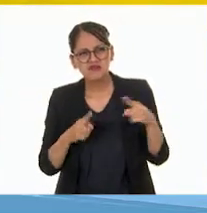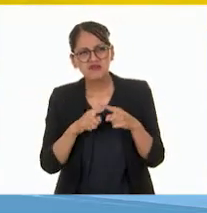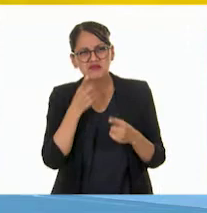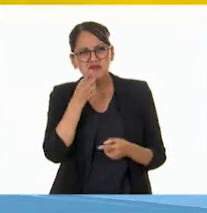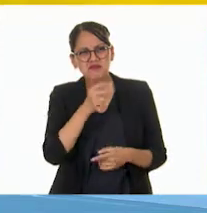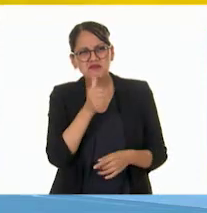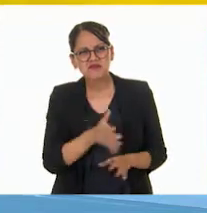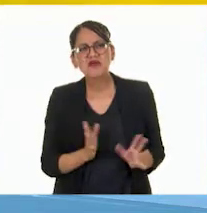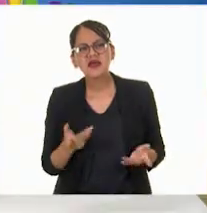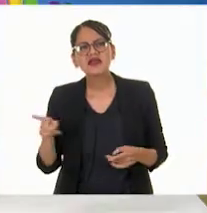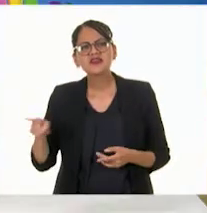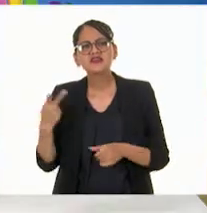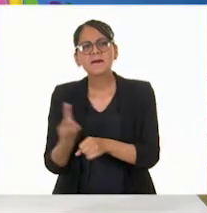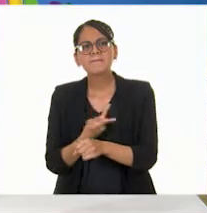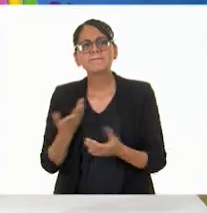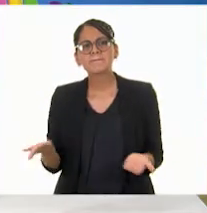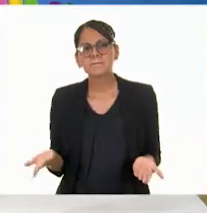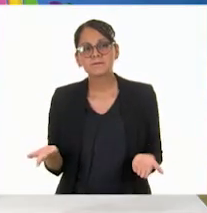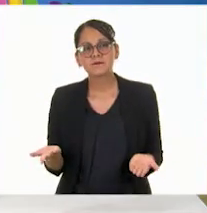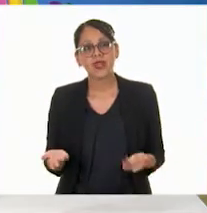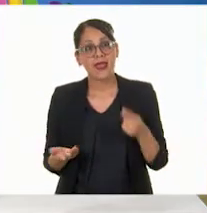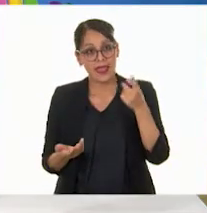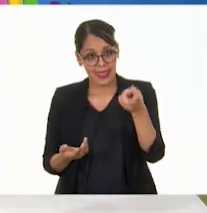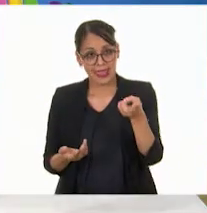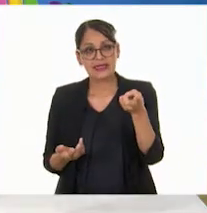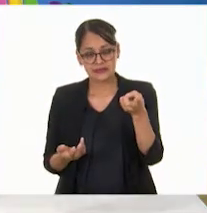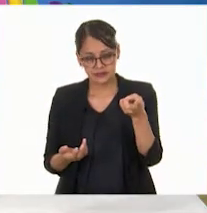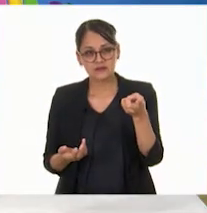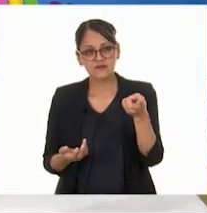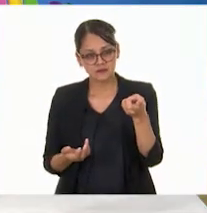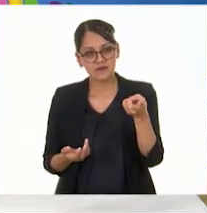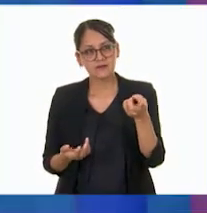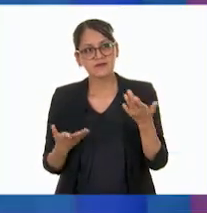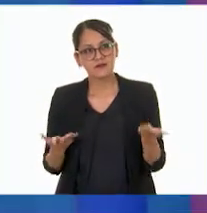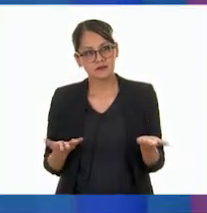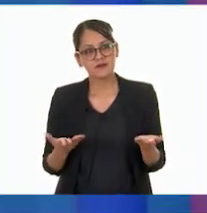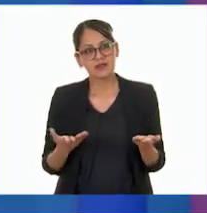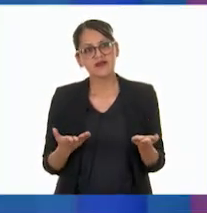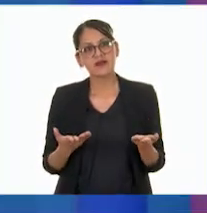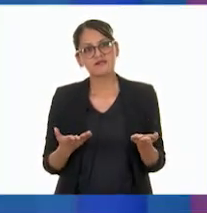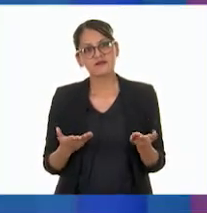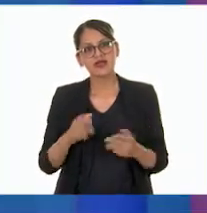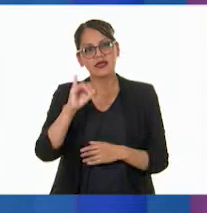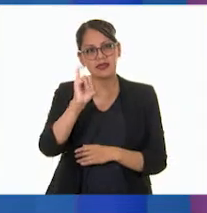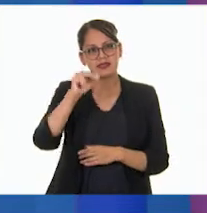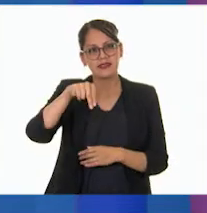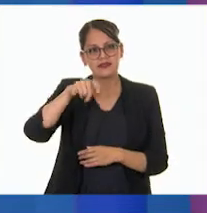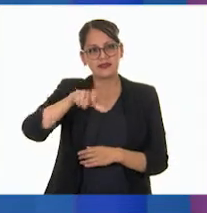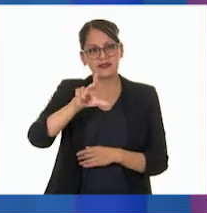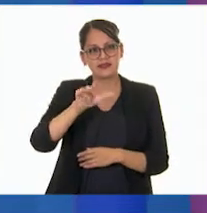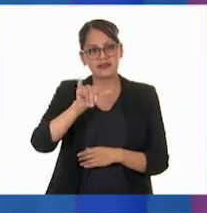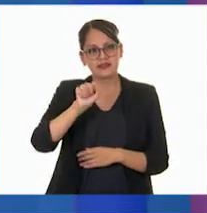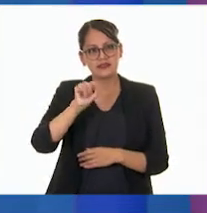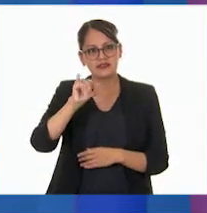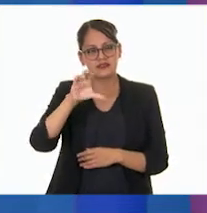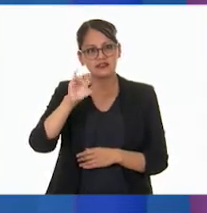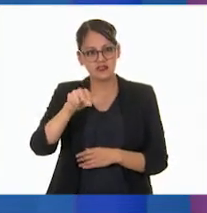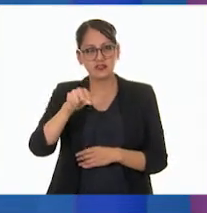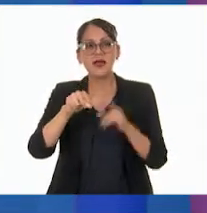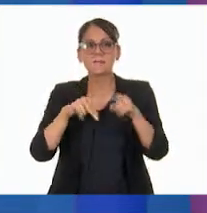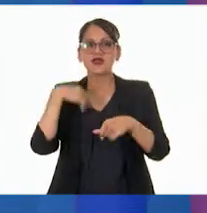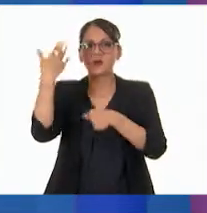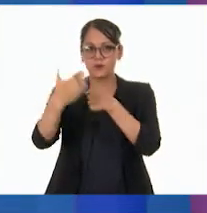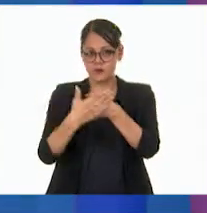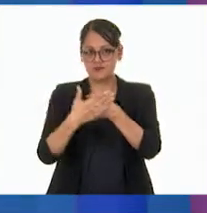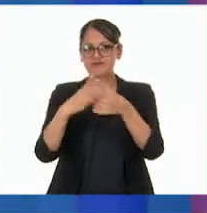decía o enseñaba? Híjole, para eso, querida Jenny, estaba la Inquisición. Pero de eso hablaremos también